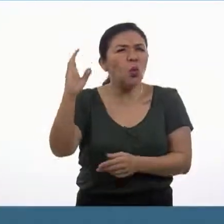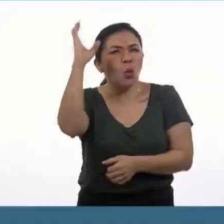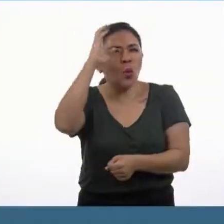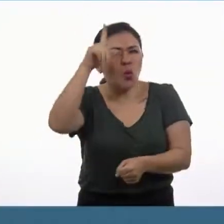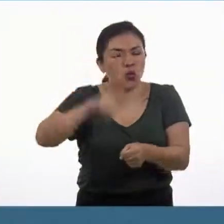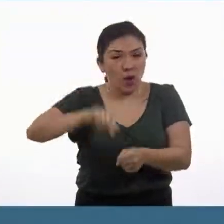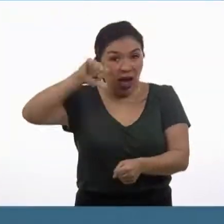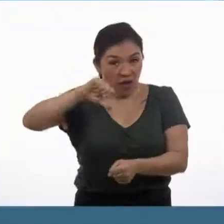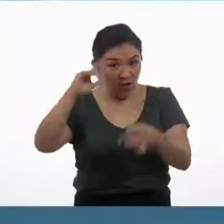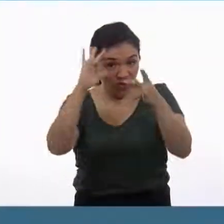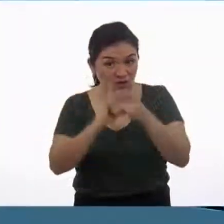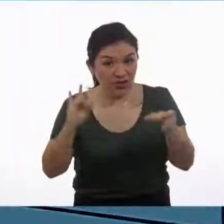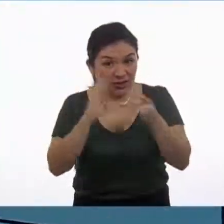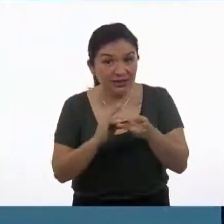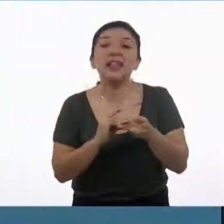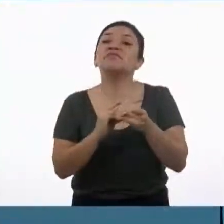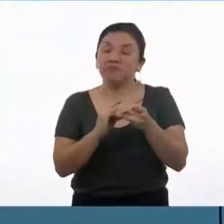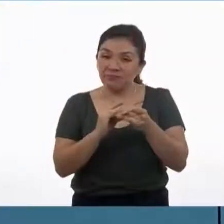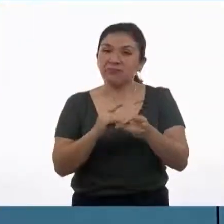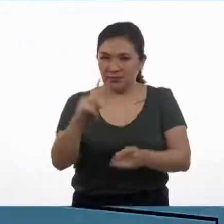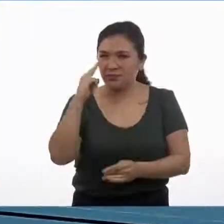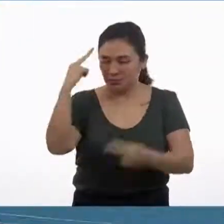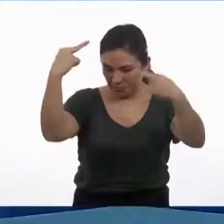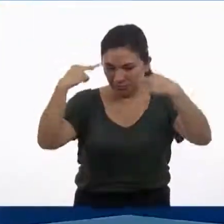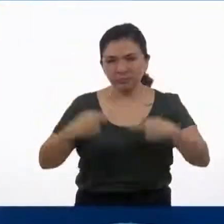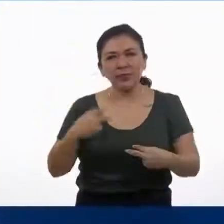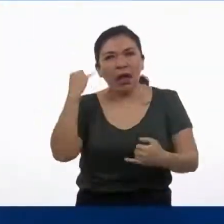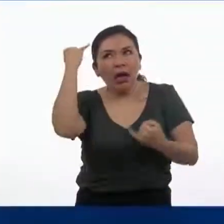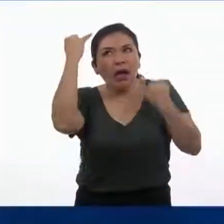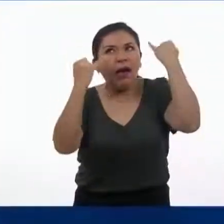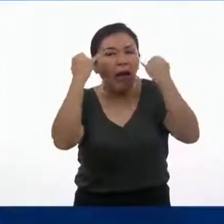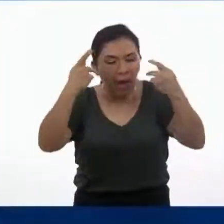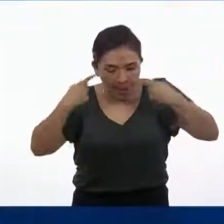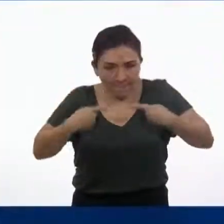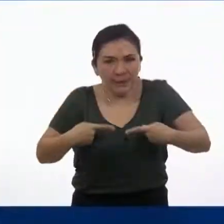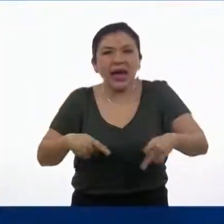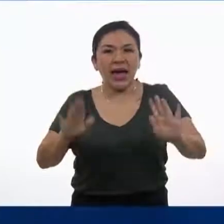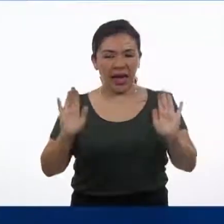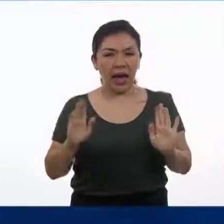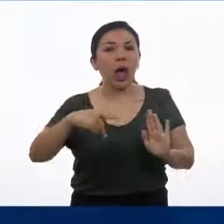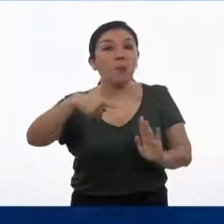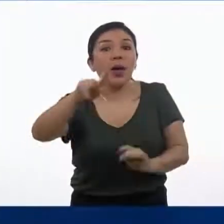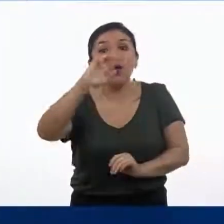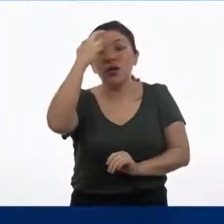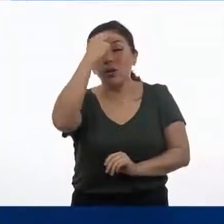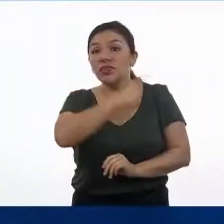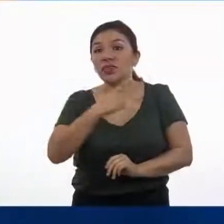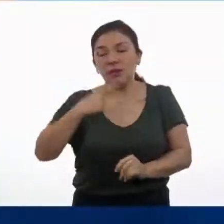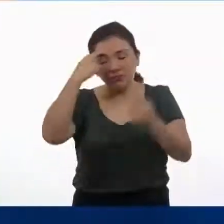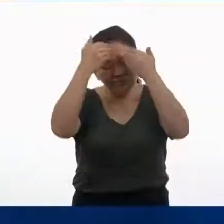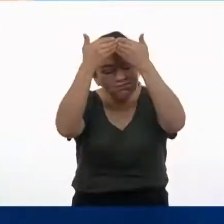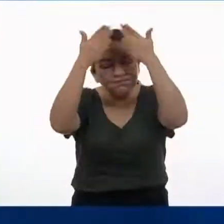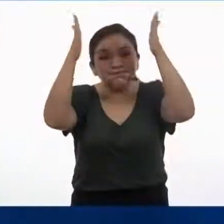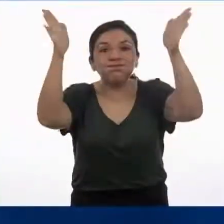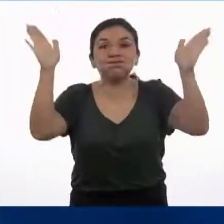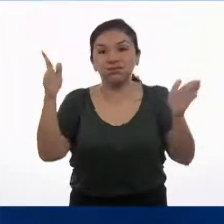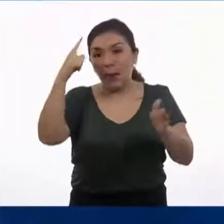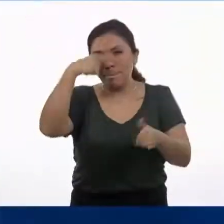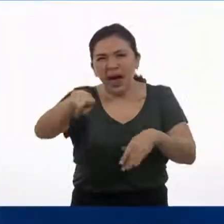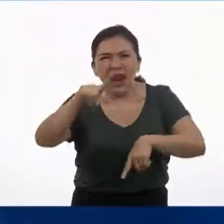el día de hoy. Me imagino que el vestido te da una idea, pero recuerda que debemos abrir nuestra mente